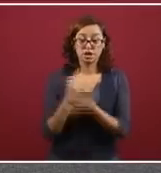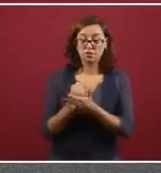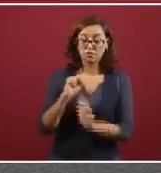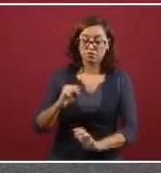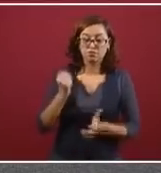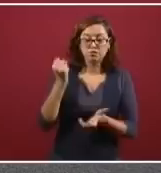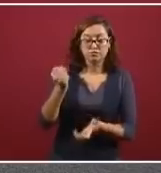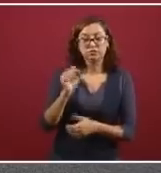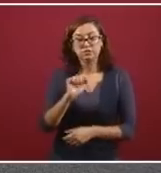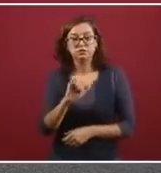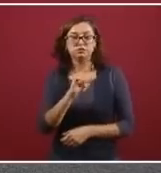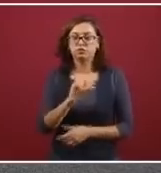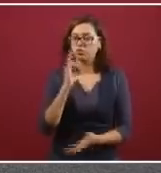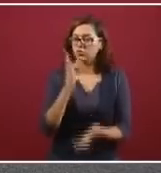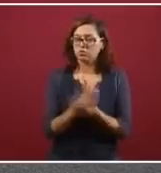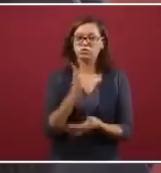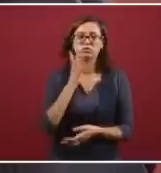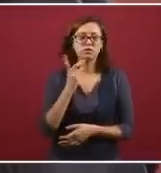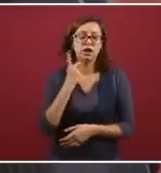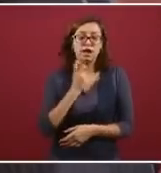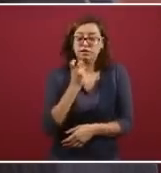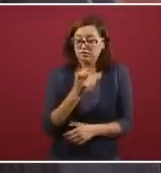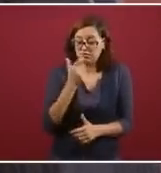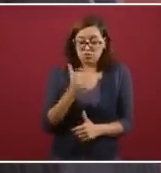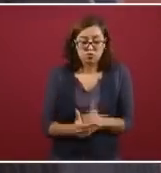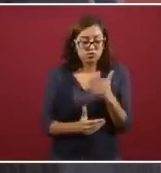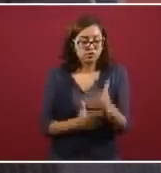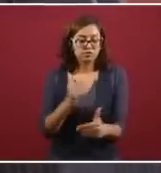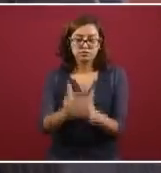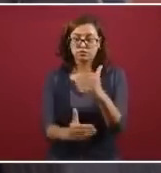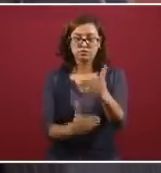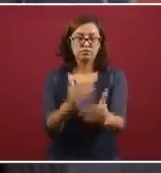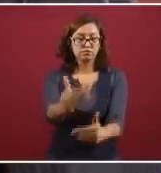presupuesto. Ese es el procedimiento.